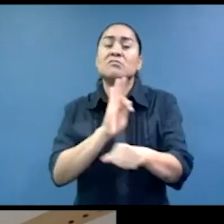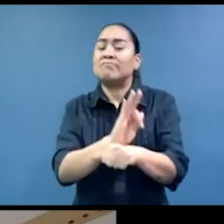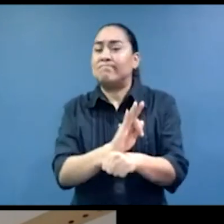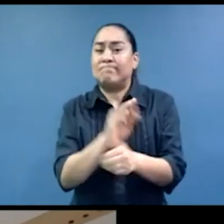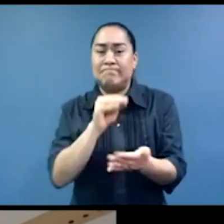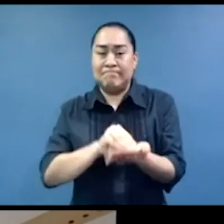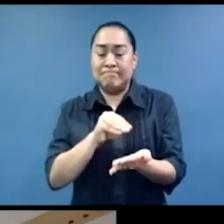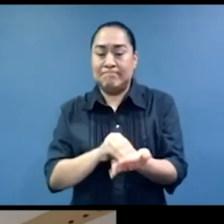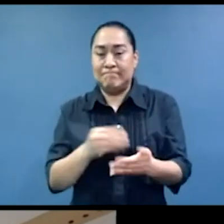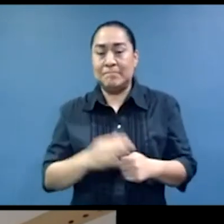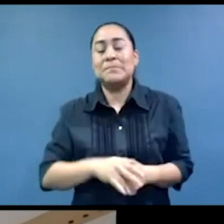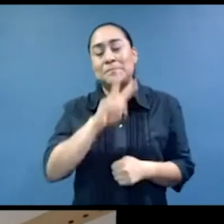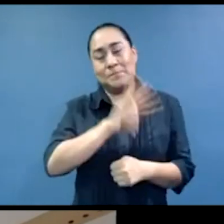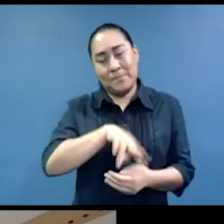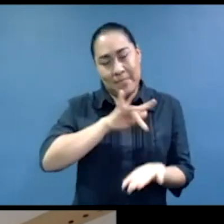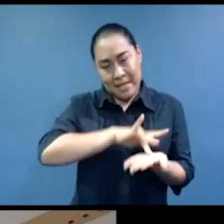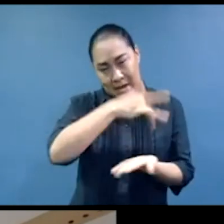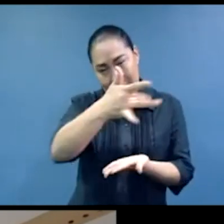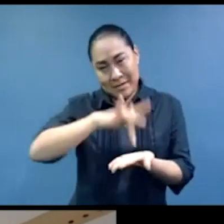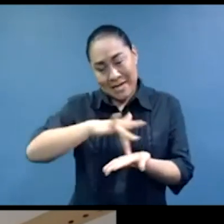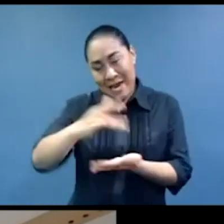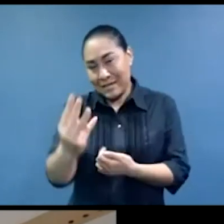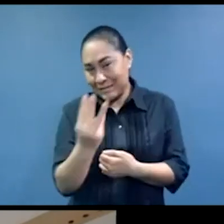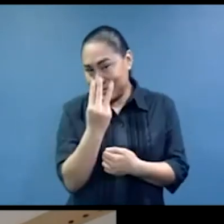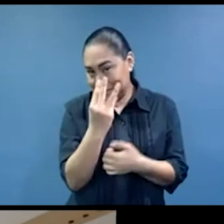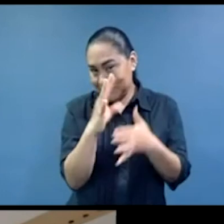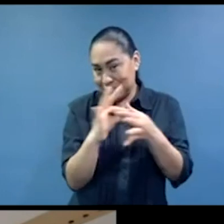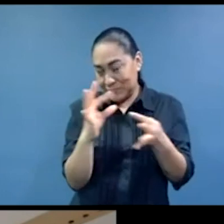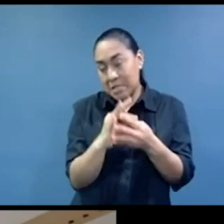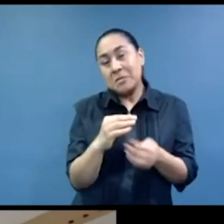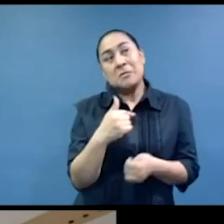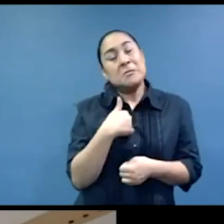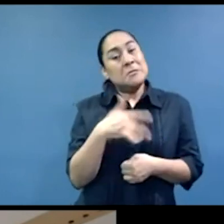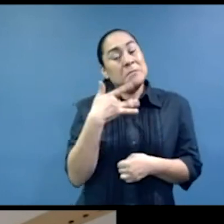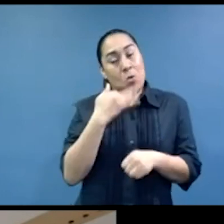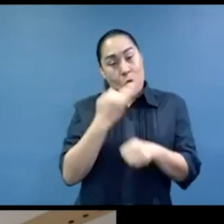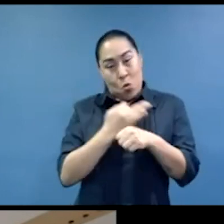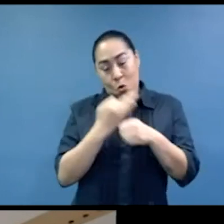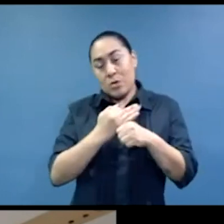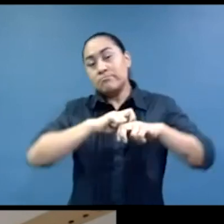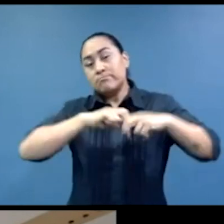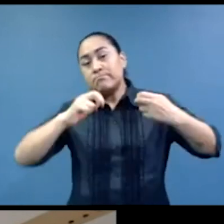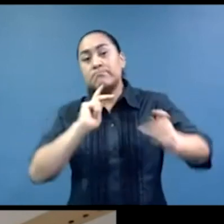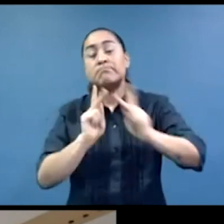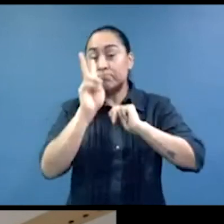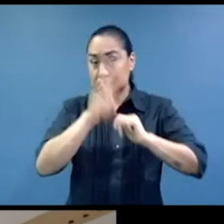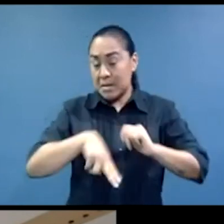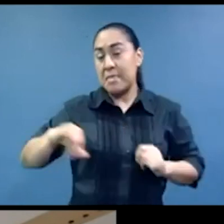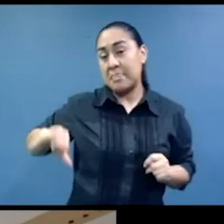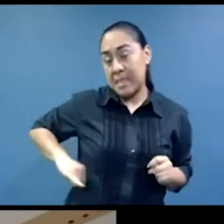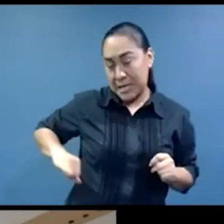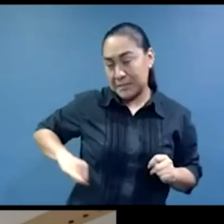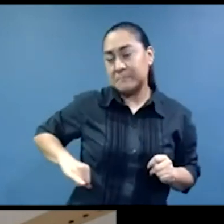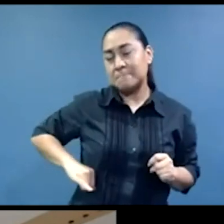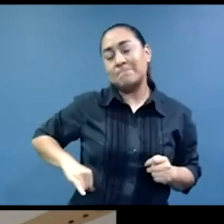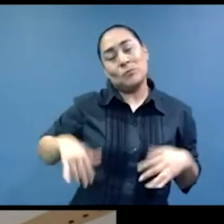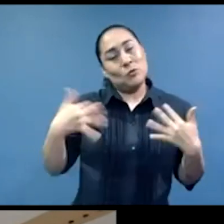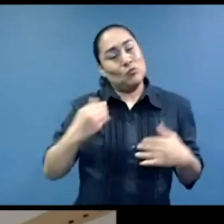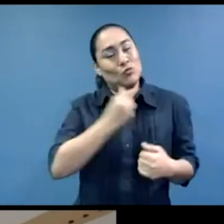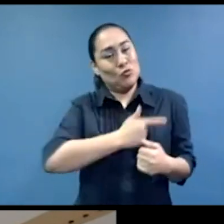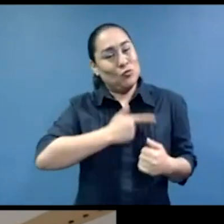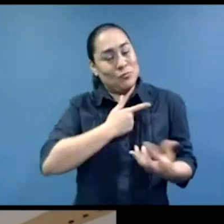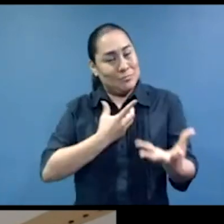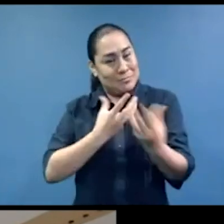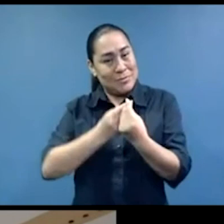nada, les agradezco muchísimo a las tres. Me parece que esta fue una conversación muy rica. Y en verdad, para mí es un honor poder haber estado aquí